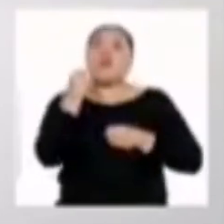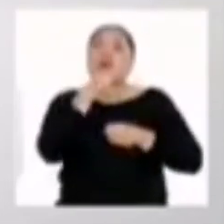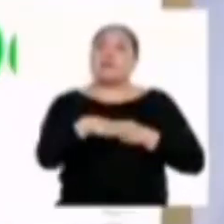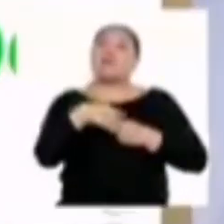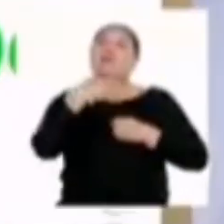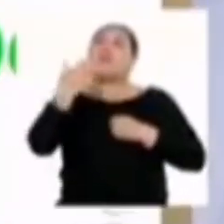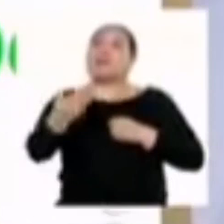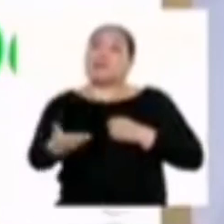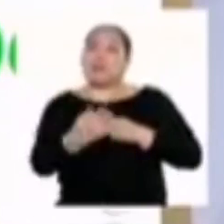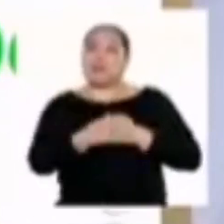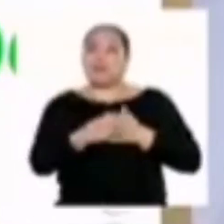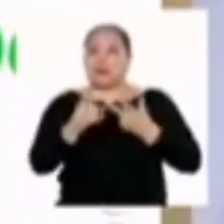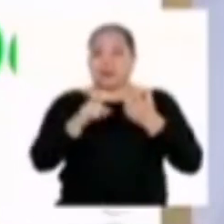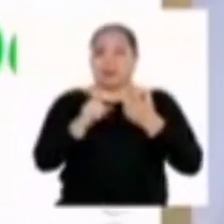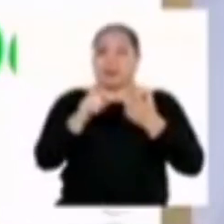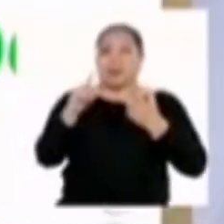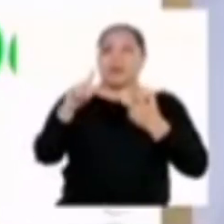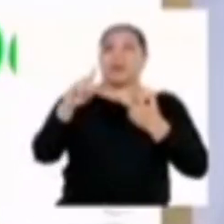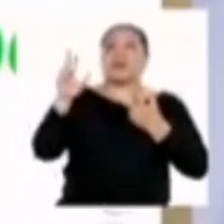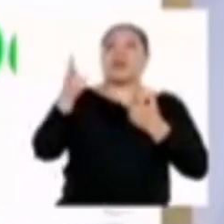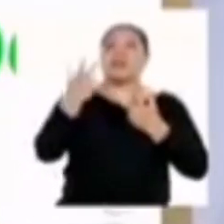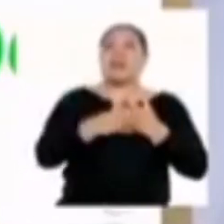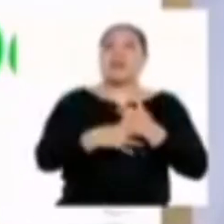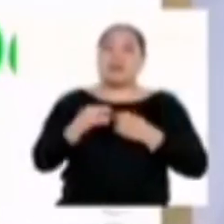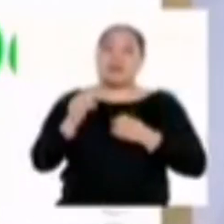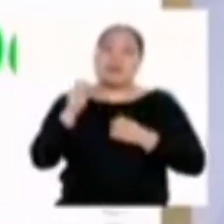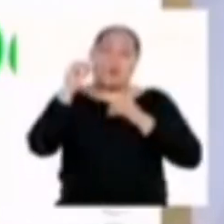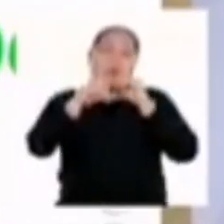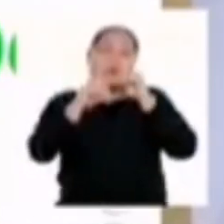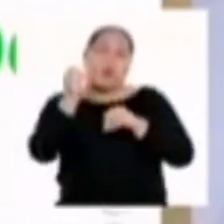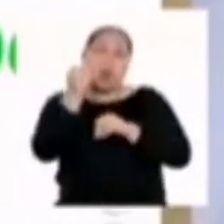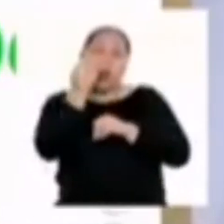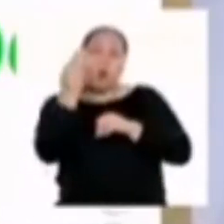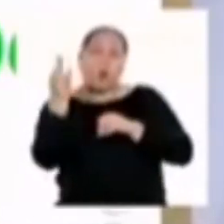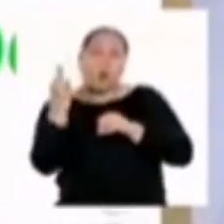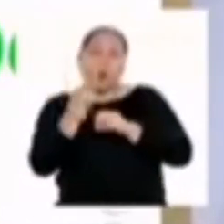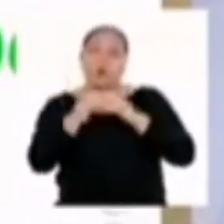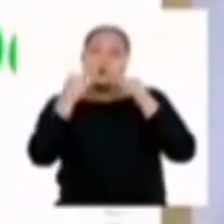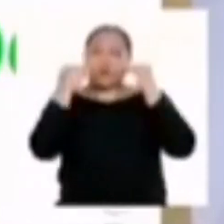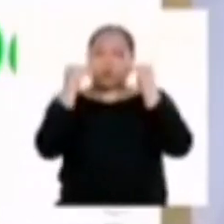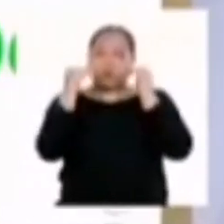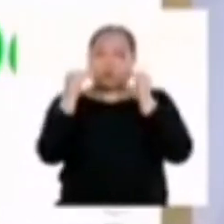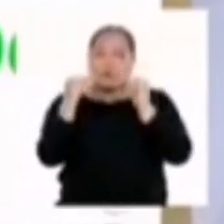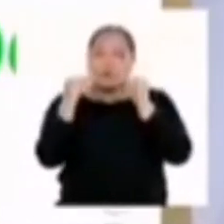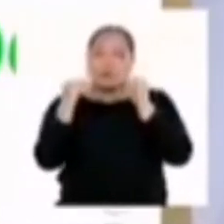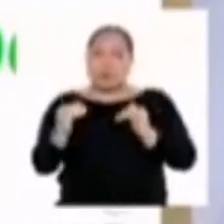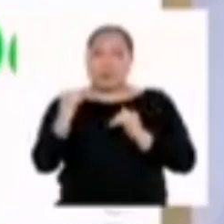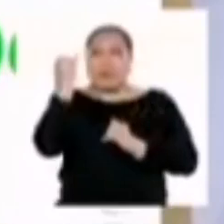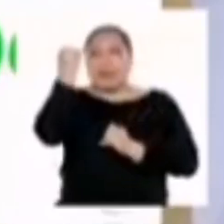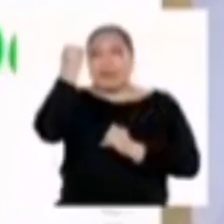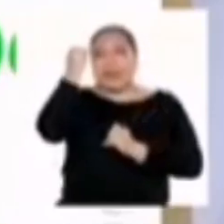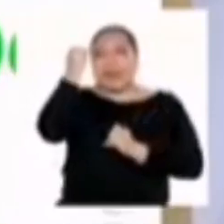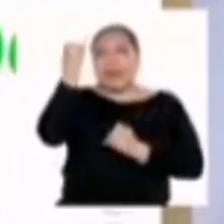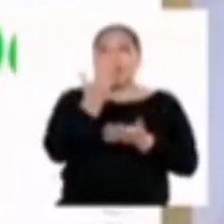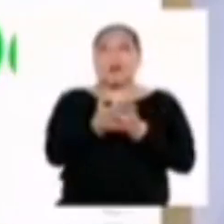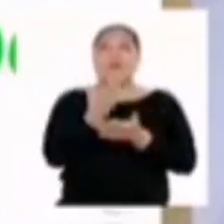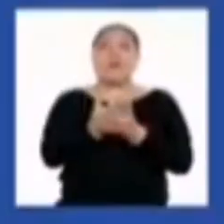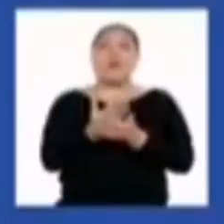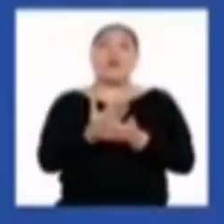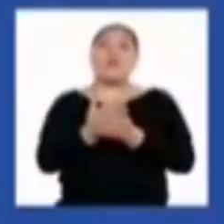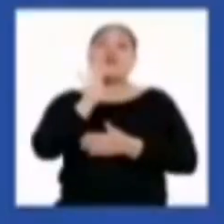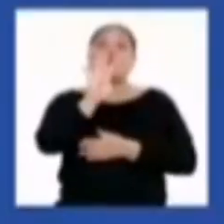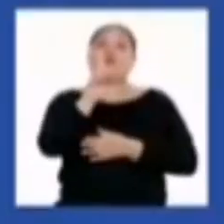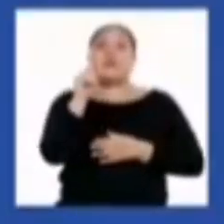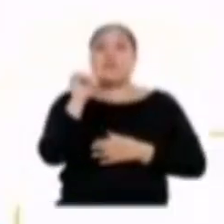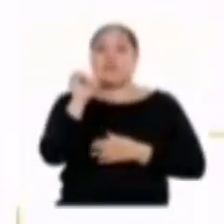los argumentos. Tercero, ir adelantando o mencionando sin profundizar de a poquitos las ideas que validan mi